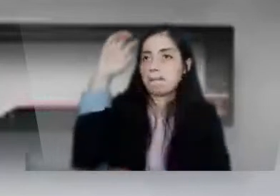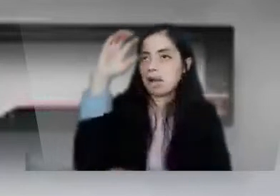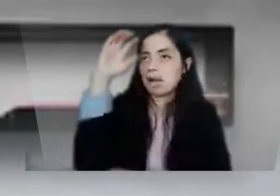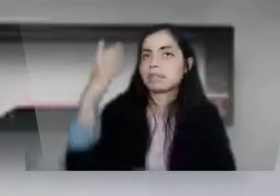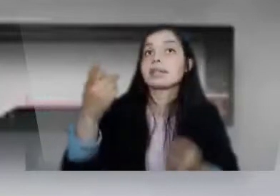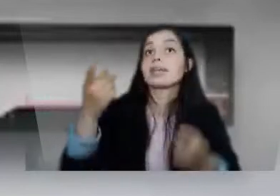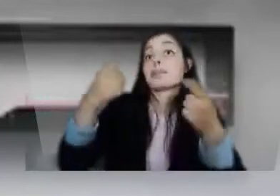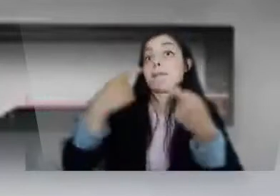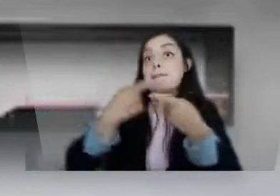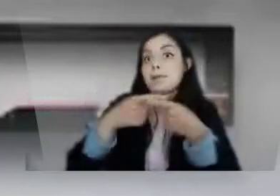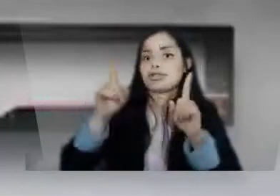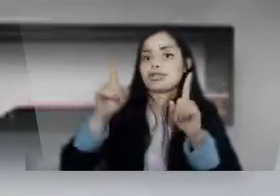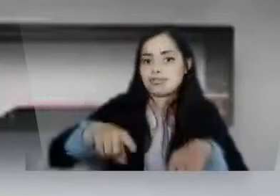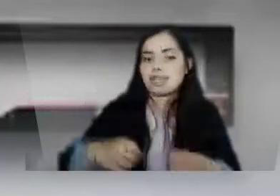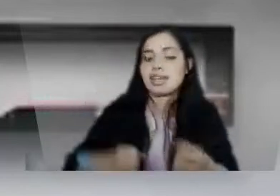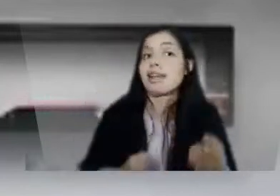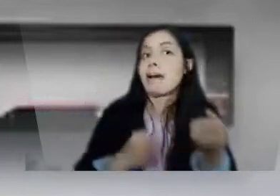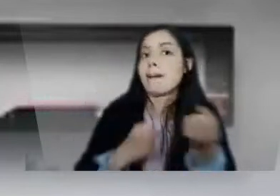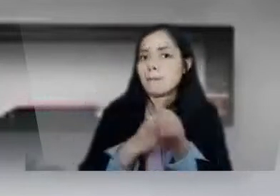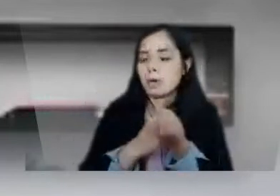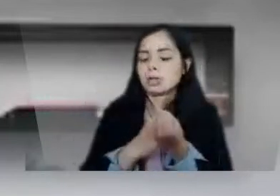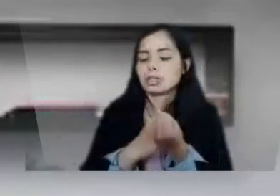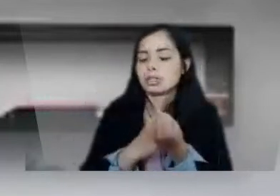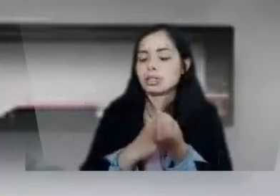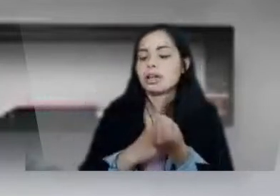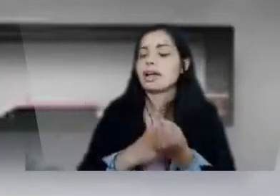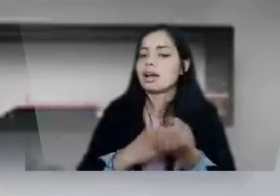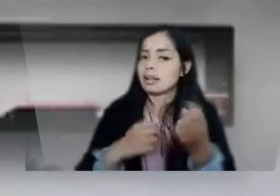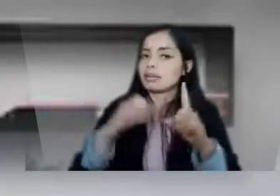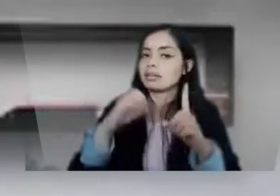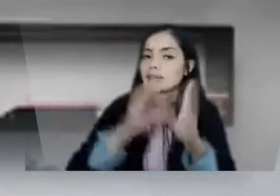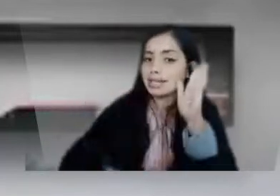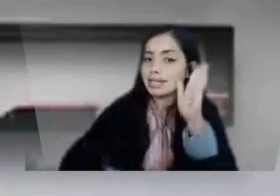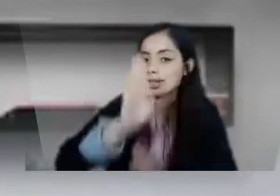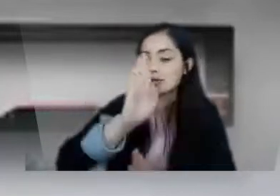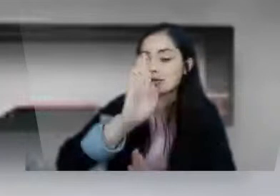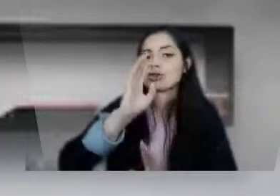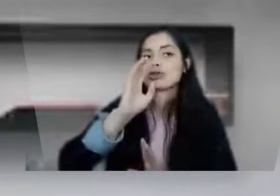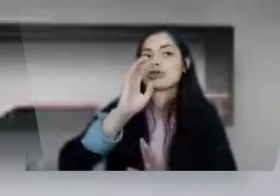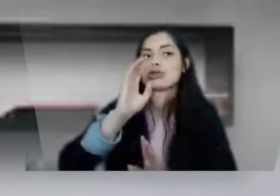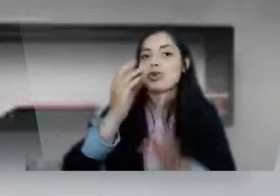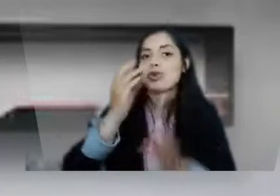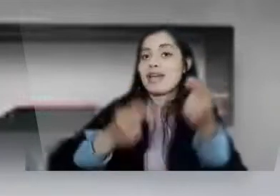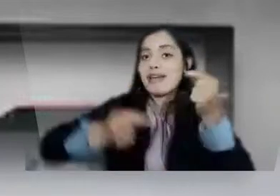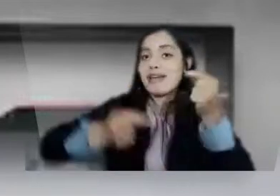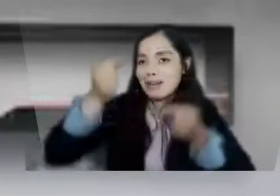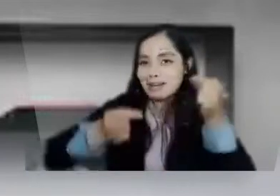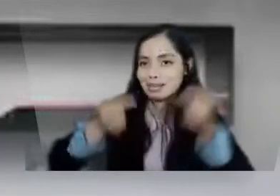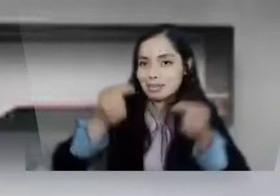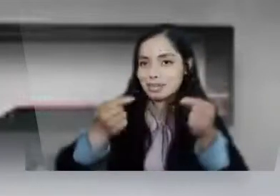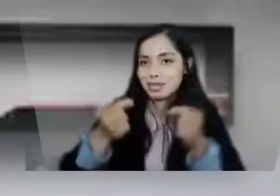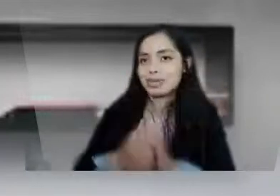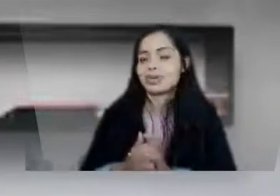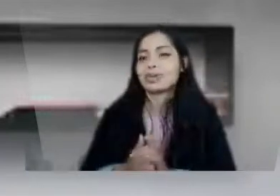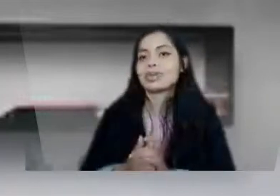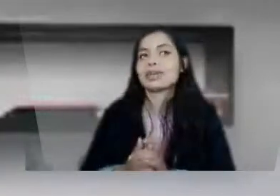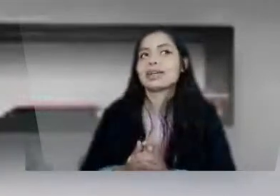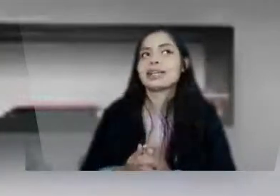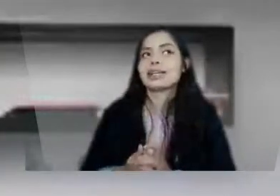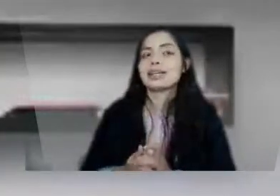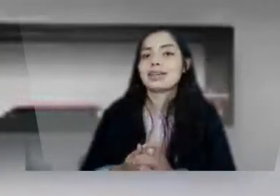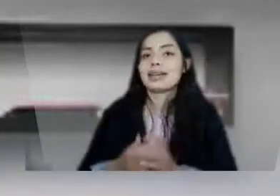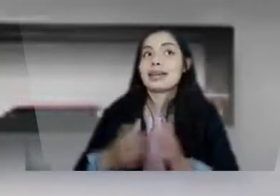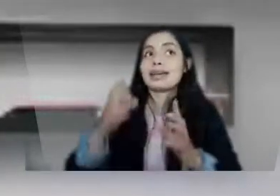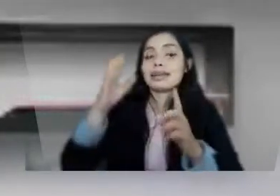supuesto, en este caso, a la sostenibilidad ambiental, muy en línea con el cumplimiento de los objetivos de desarrollo sostenible. Hay